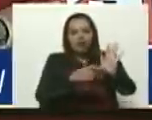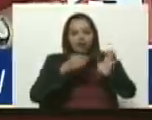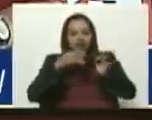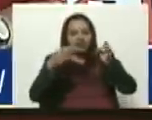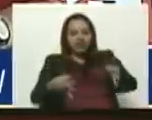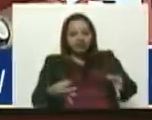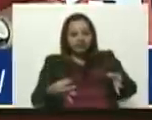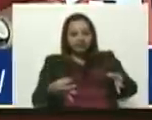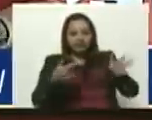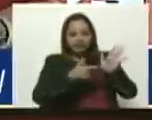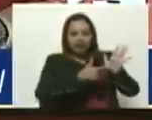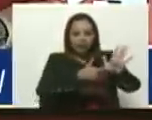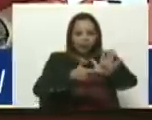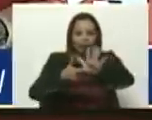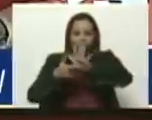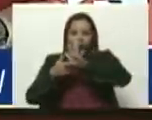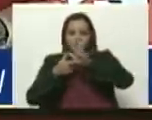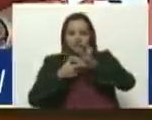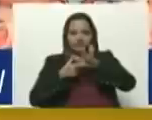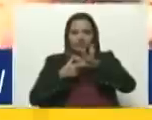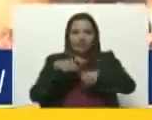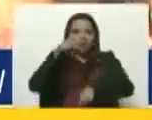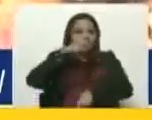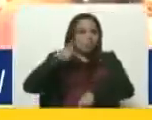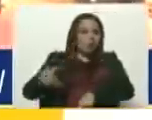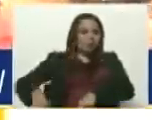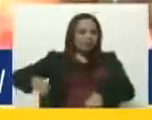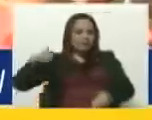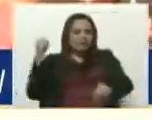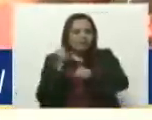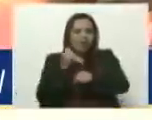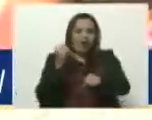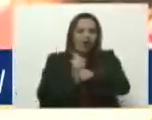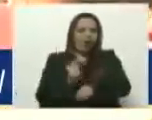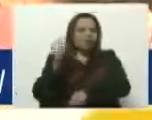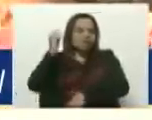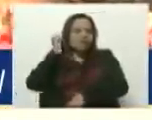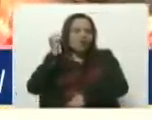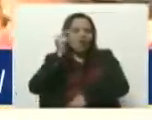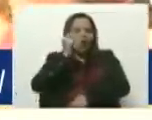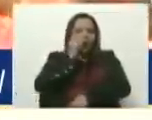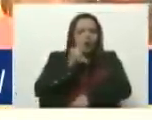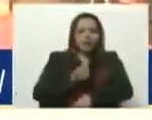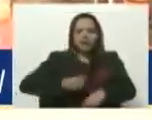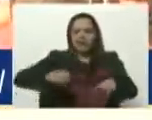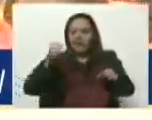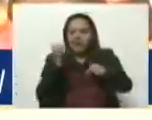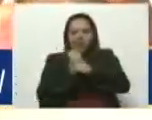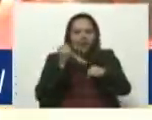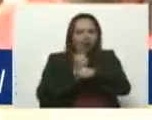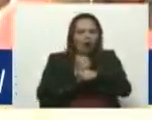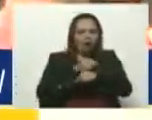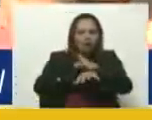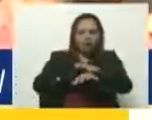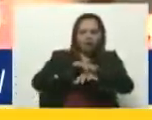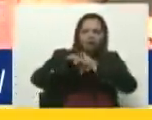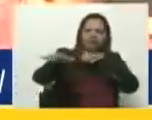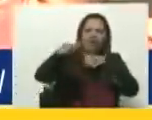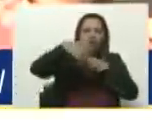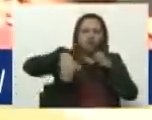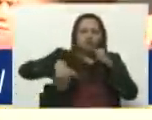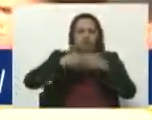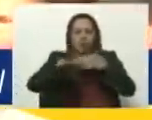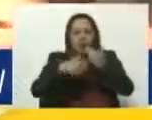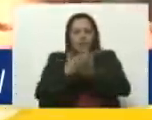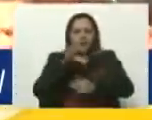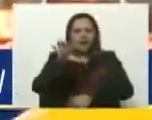la expresión del pueblo trabajador de la mujer trabajadora del hombre trabajador a lo largo y ancho del país cinco